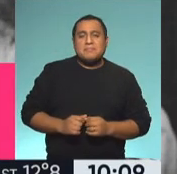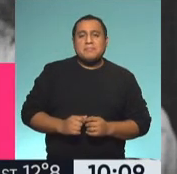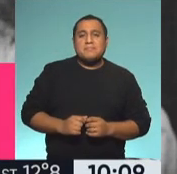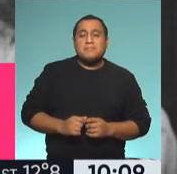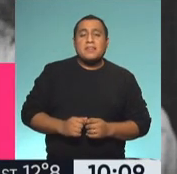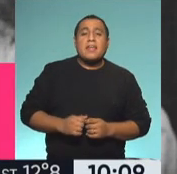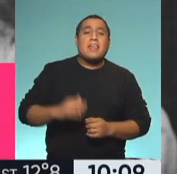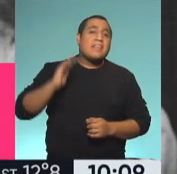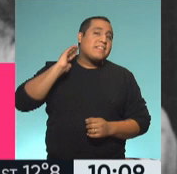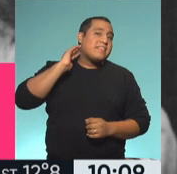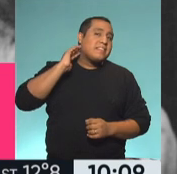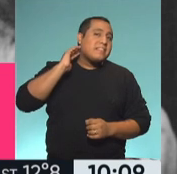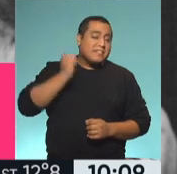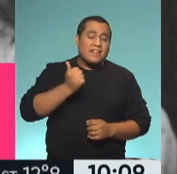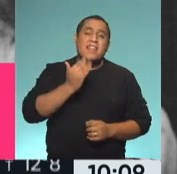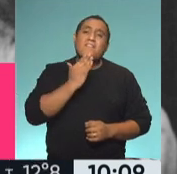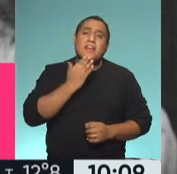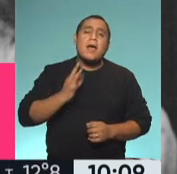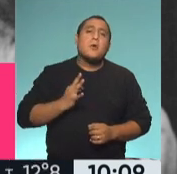Un